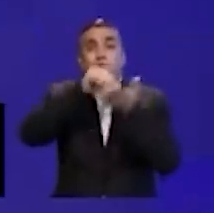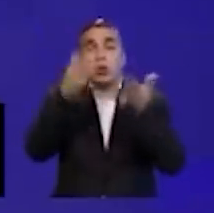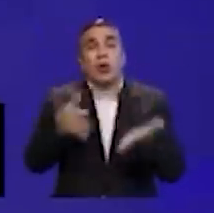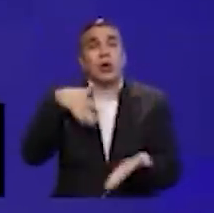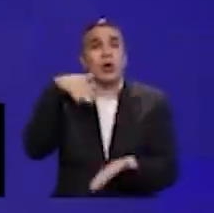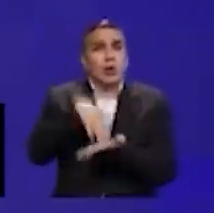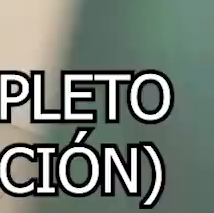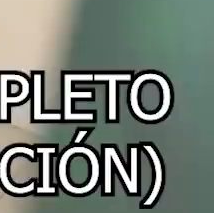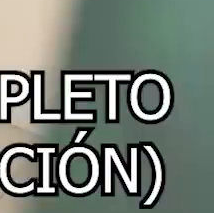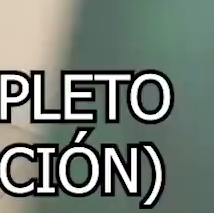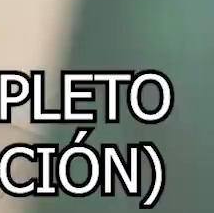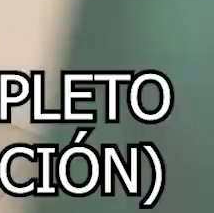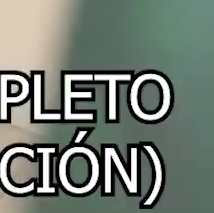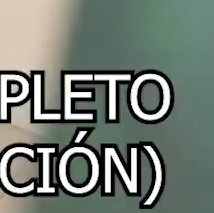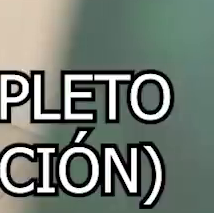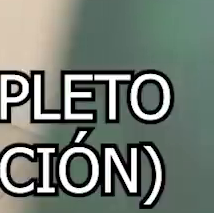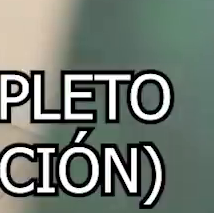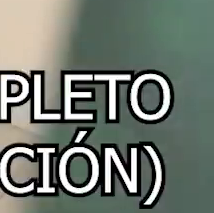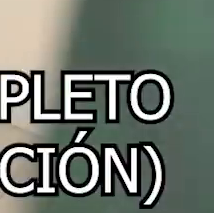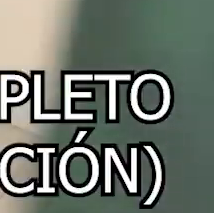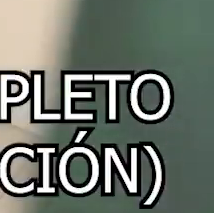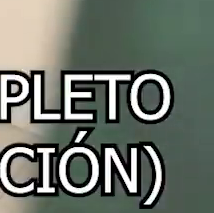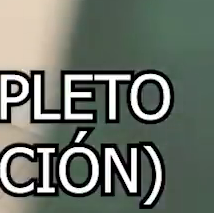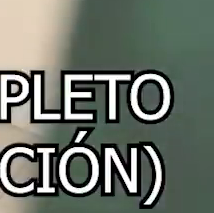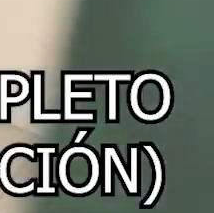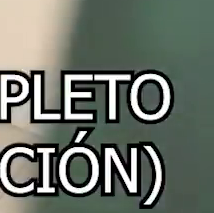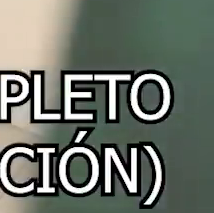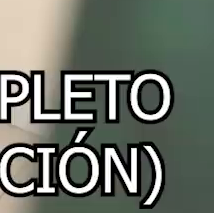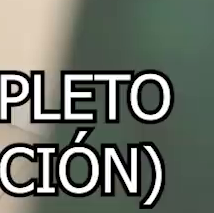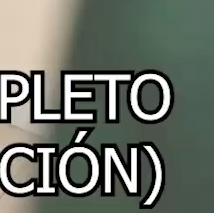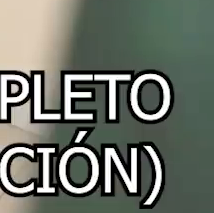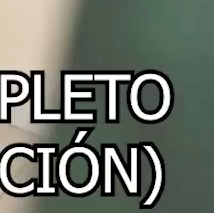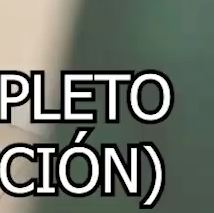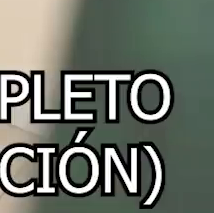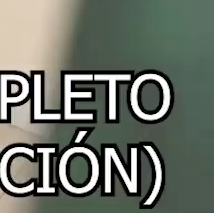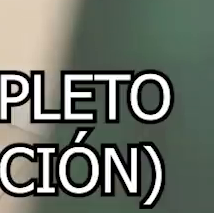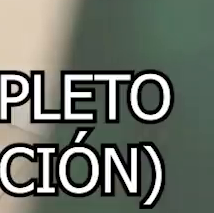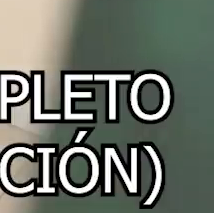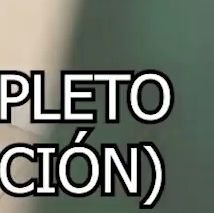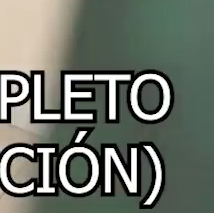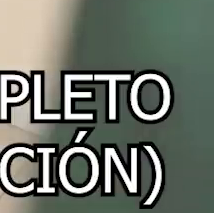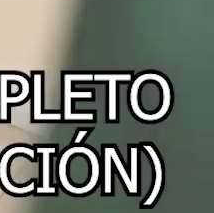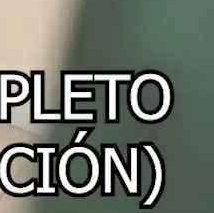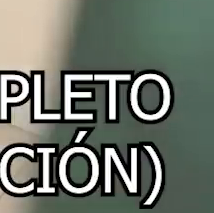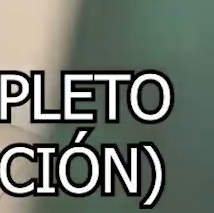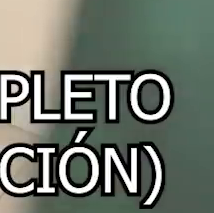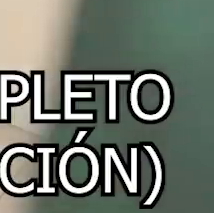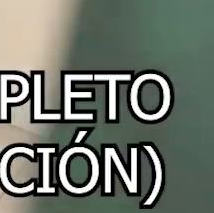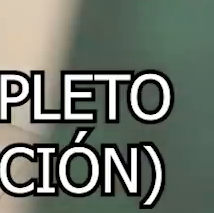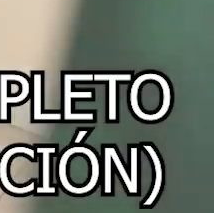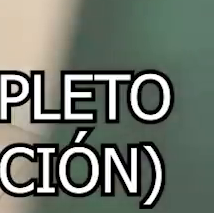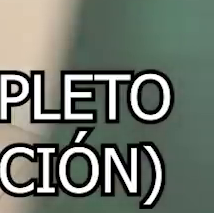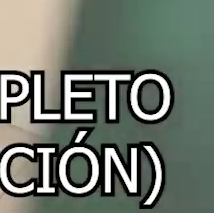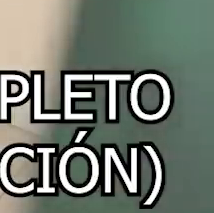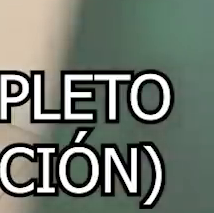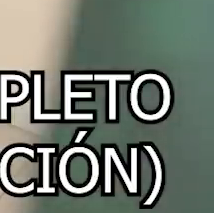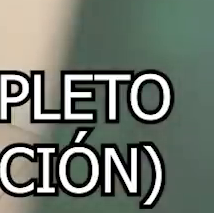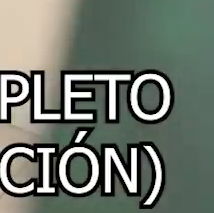malo. Gracias. ¿Por qué Chucho le estás mandando fotos a mi marido? ¿Cómo? ¿Por qué le estás mandando? Aprenda a respetar, perra. ¡Amorcito!